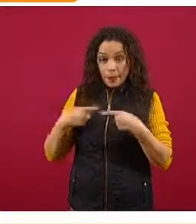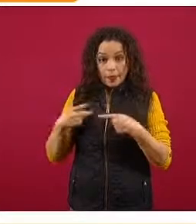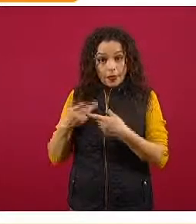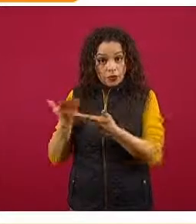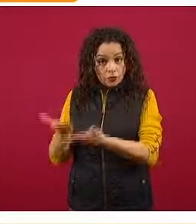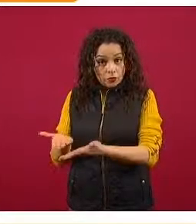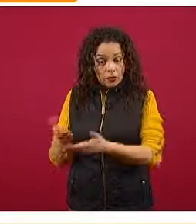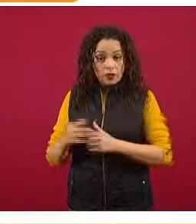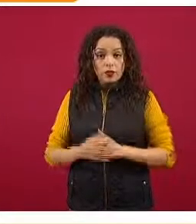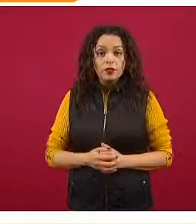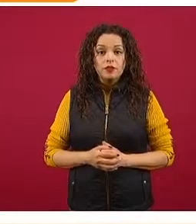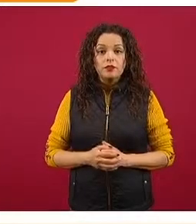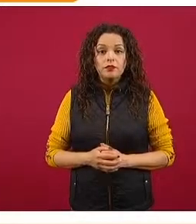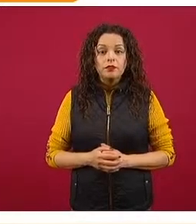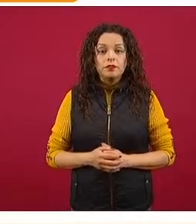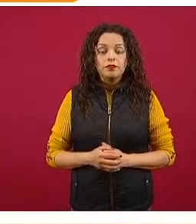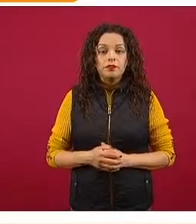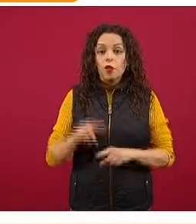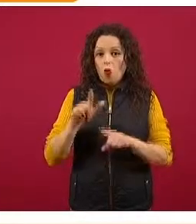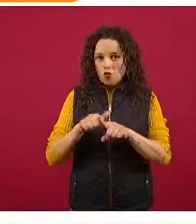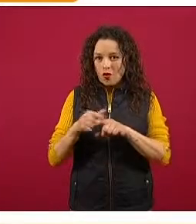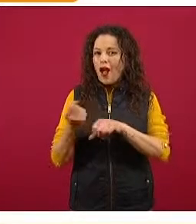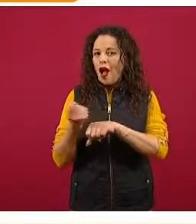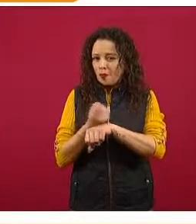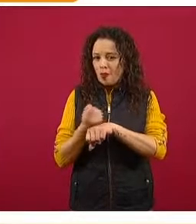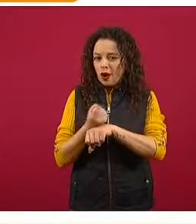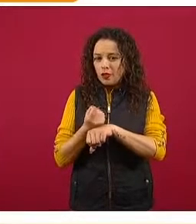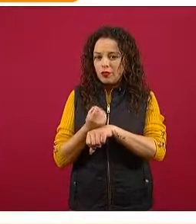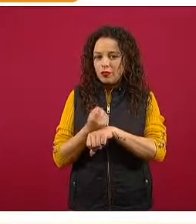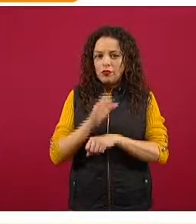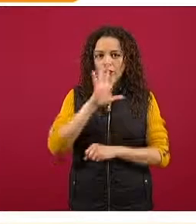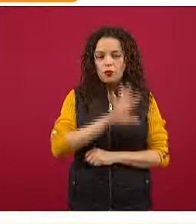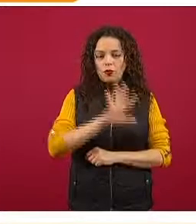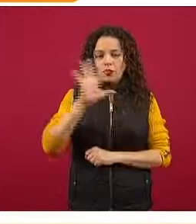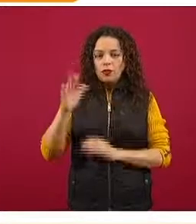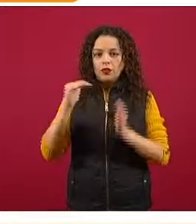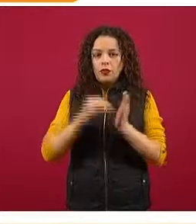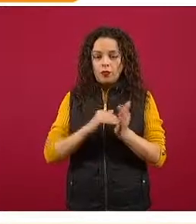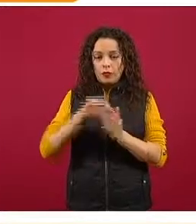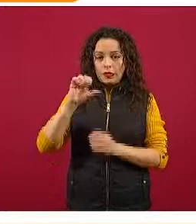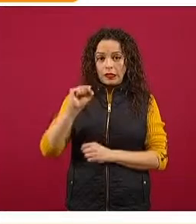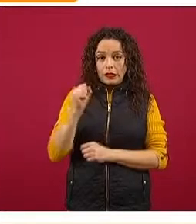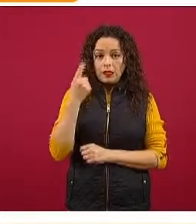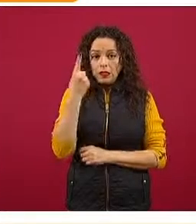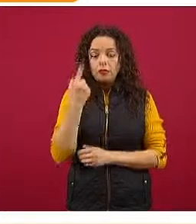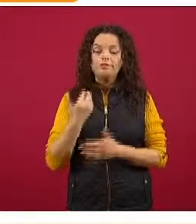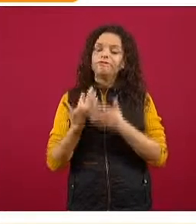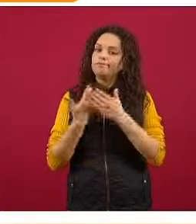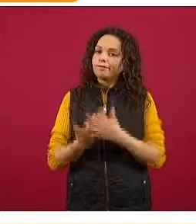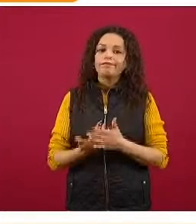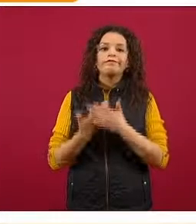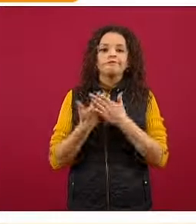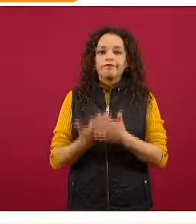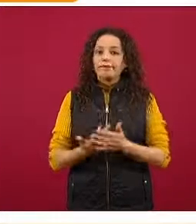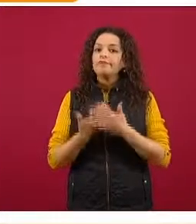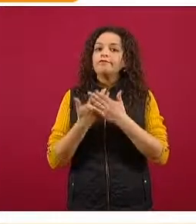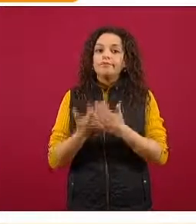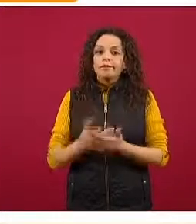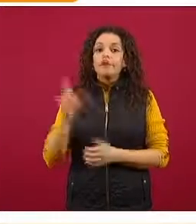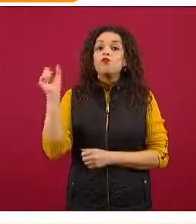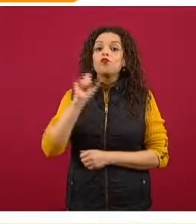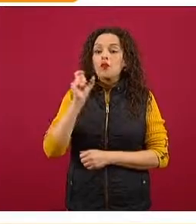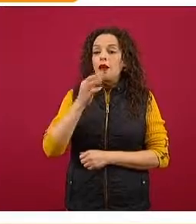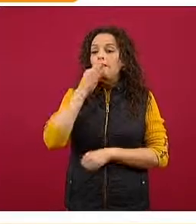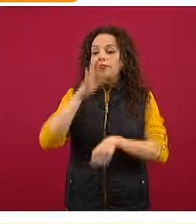en este rubro amarillo. 55.061 esperando un resultado al momento, y